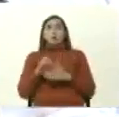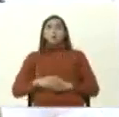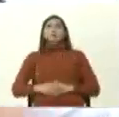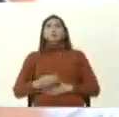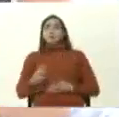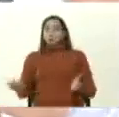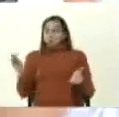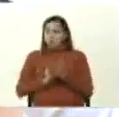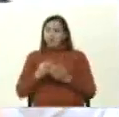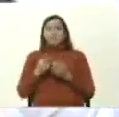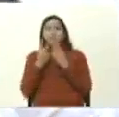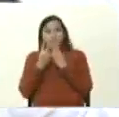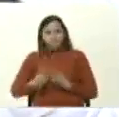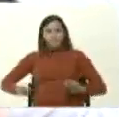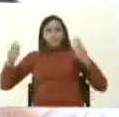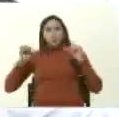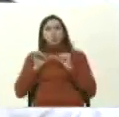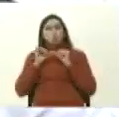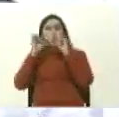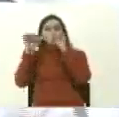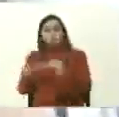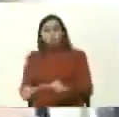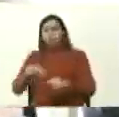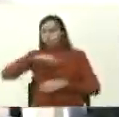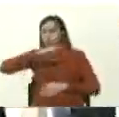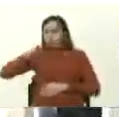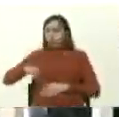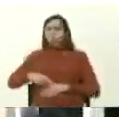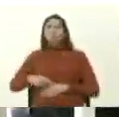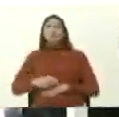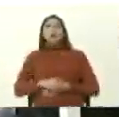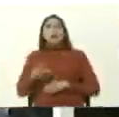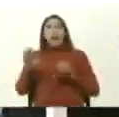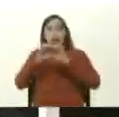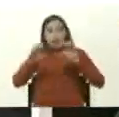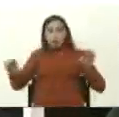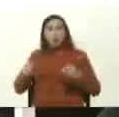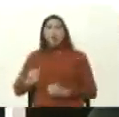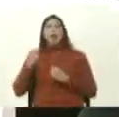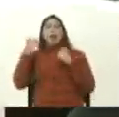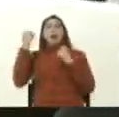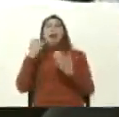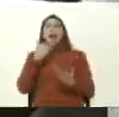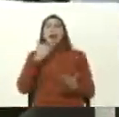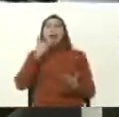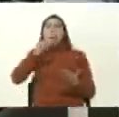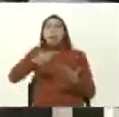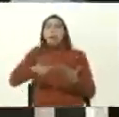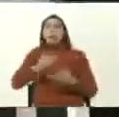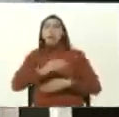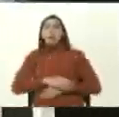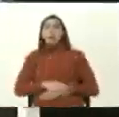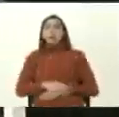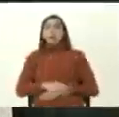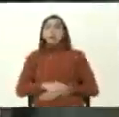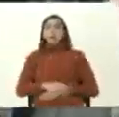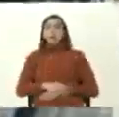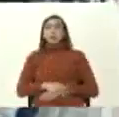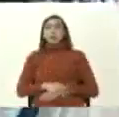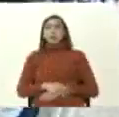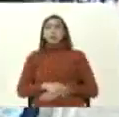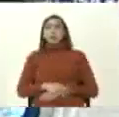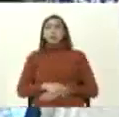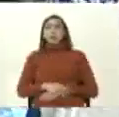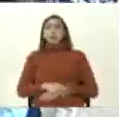esta victoria, vamos avanzando en nuestros temas educativos y seguiremos venciendo. Muchas gracias. Muchísimas gracias. Bueno, antes